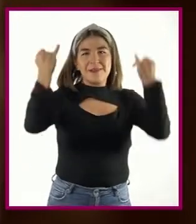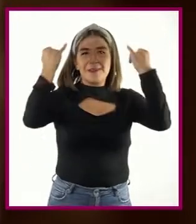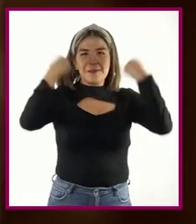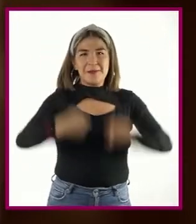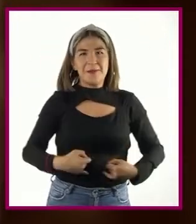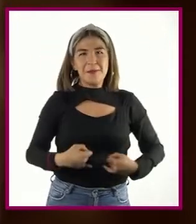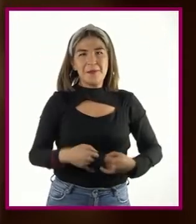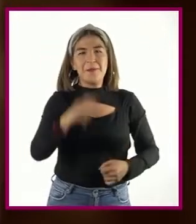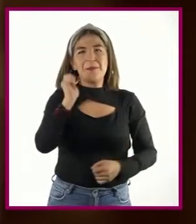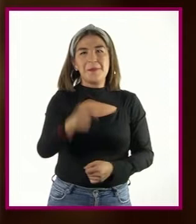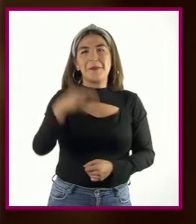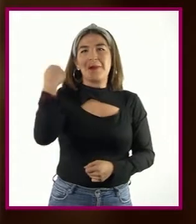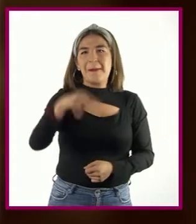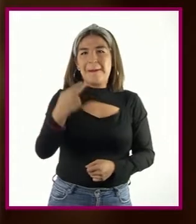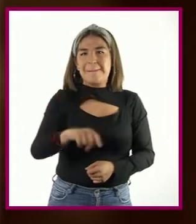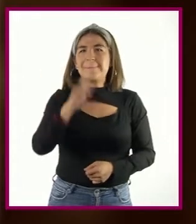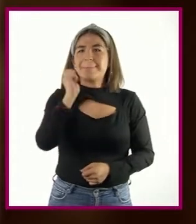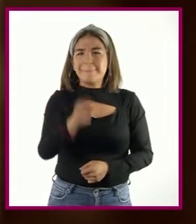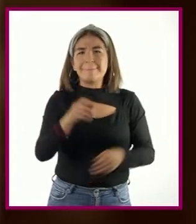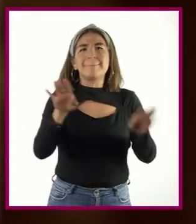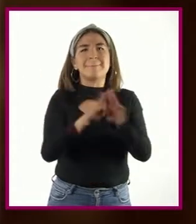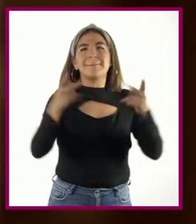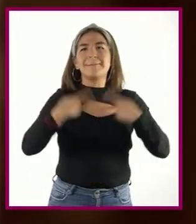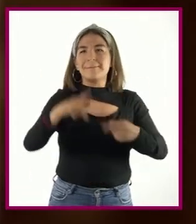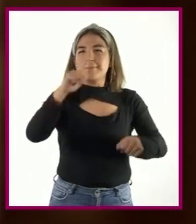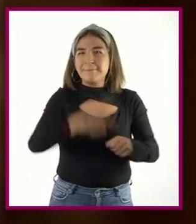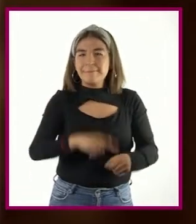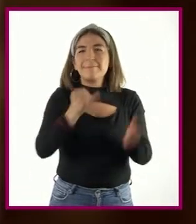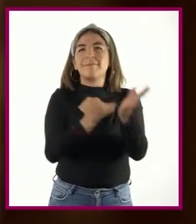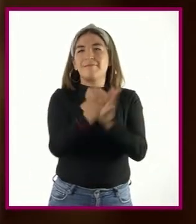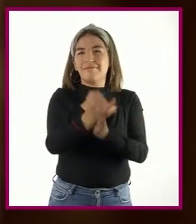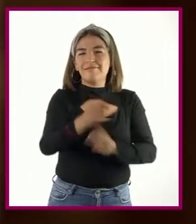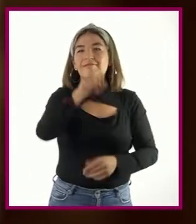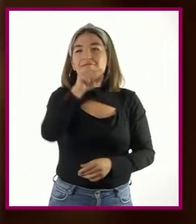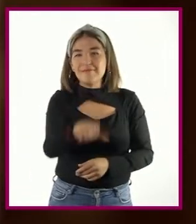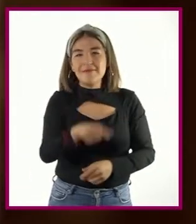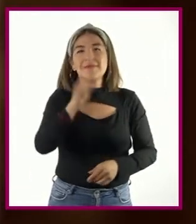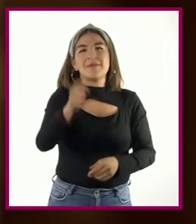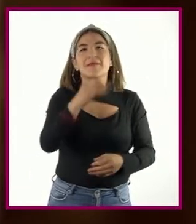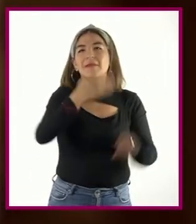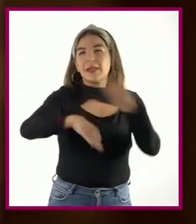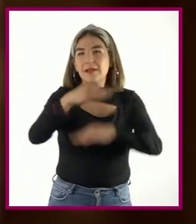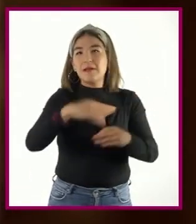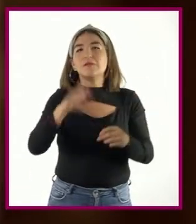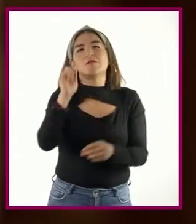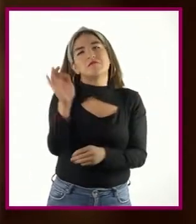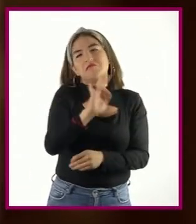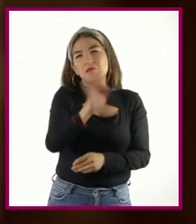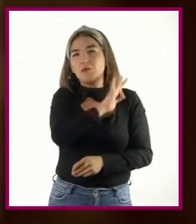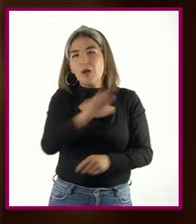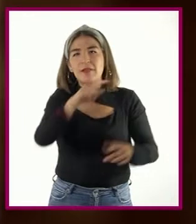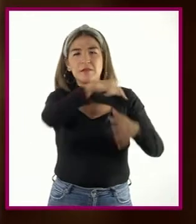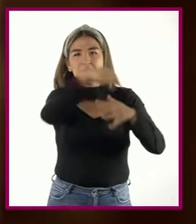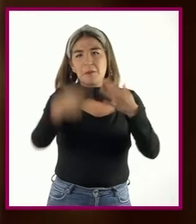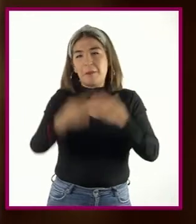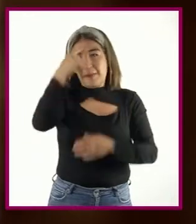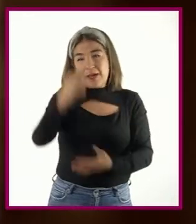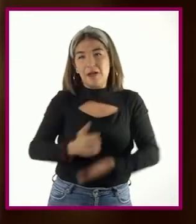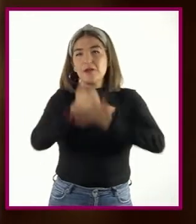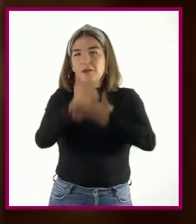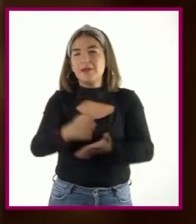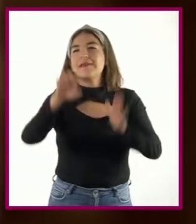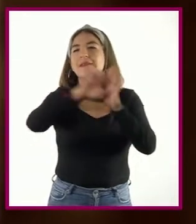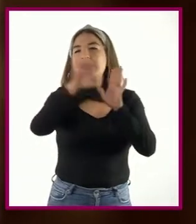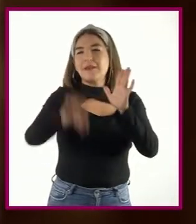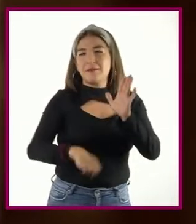con un nombre, lo cual les va a dar personalidad jurídica y todas las demás posibilidades que esto apertura, por